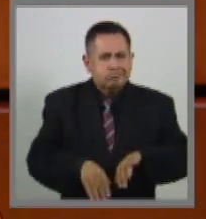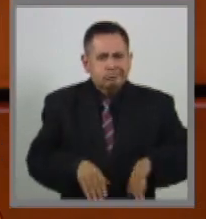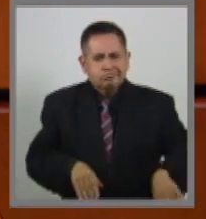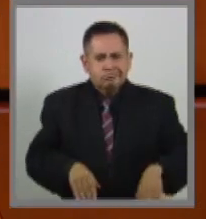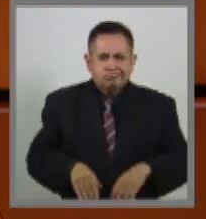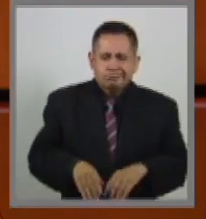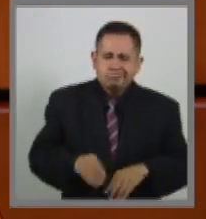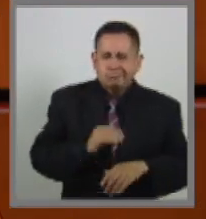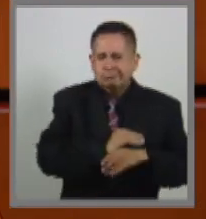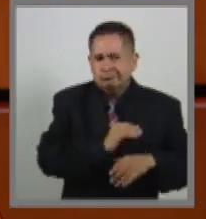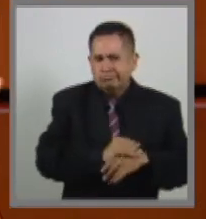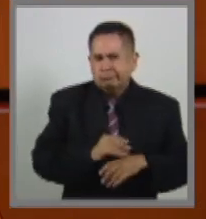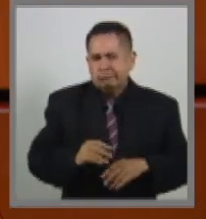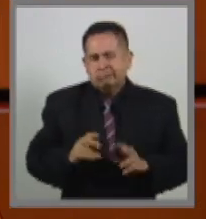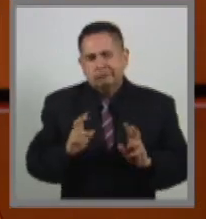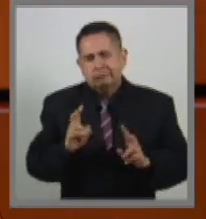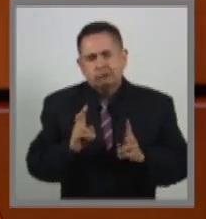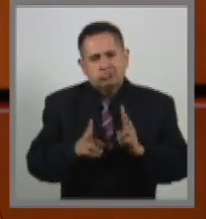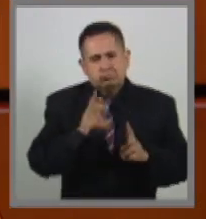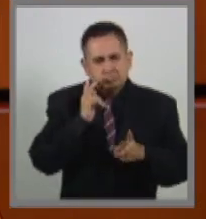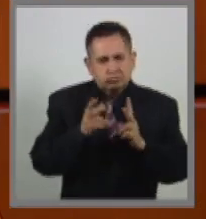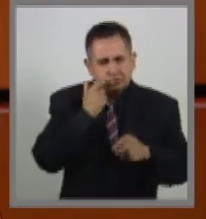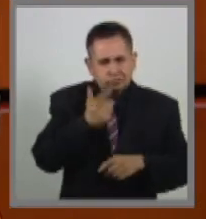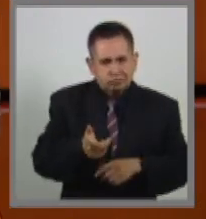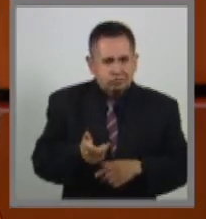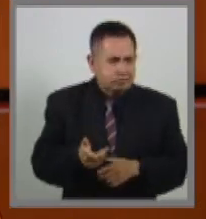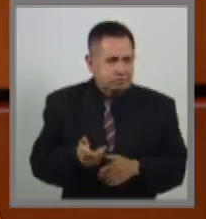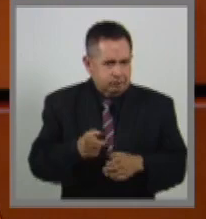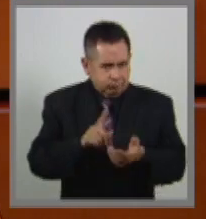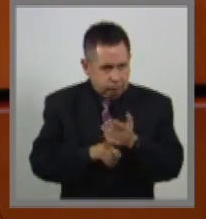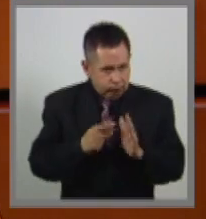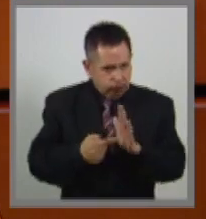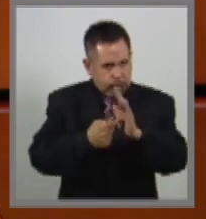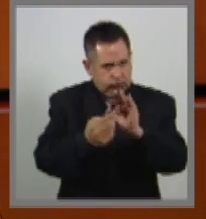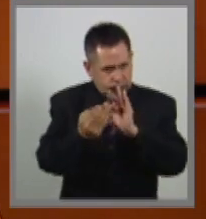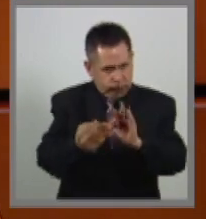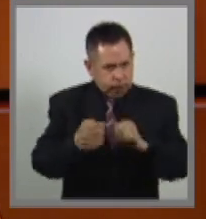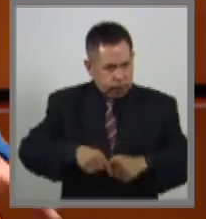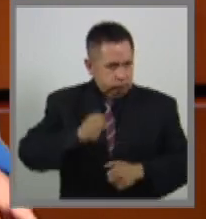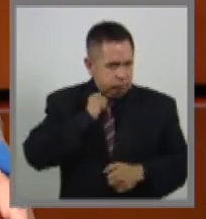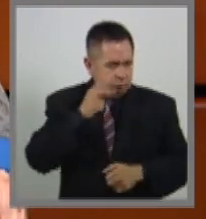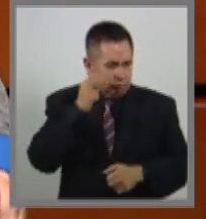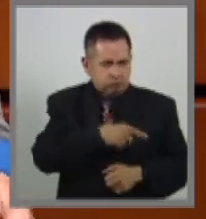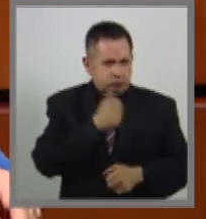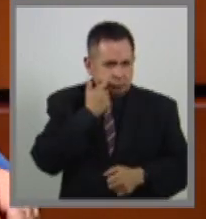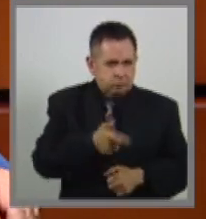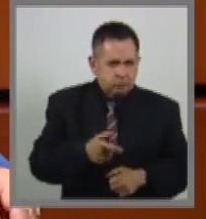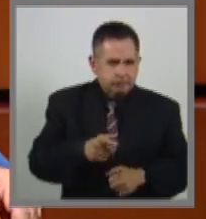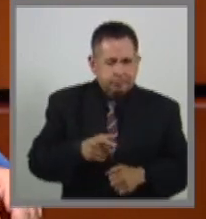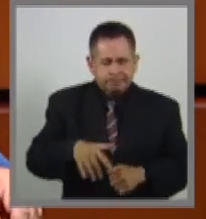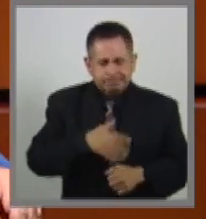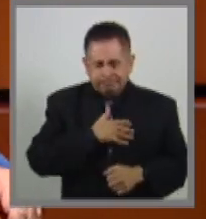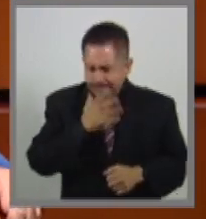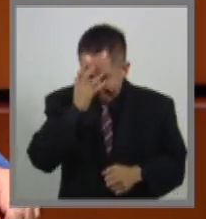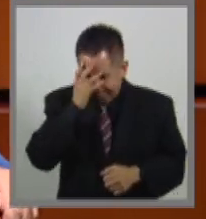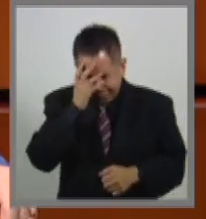lado y no se quieren discutir y presentar aquí en el Senado de la República a vergüenza ajena.